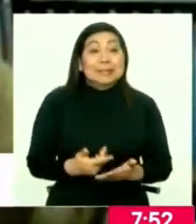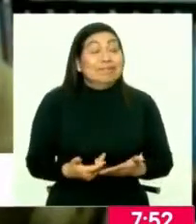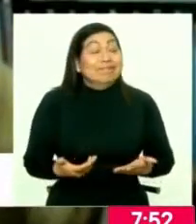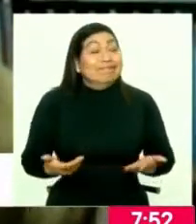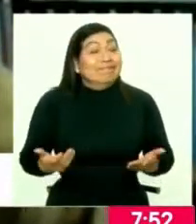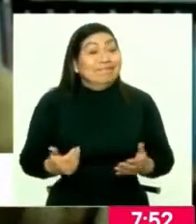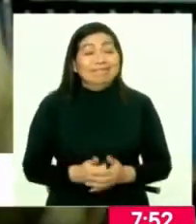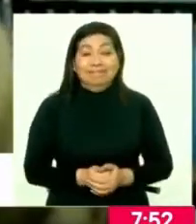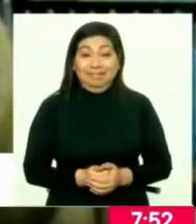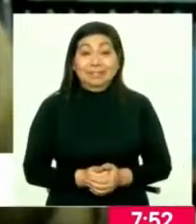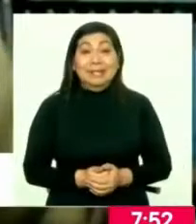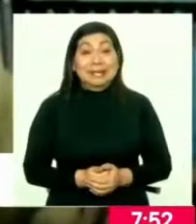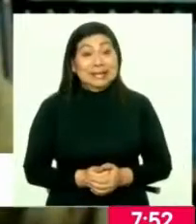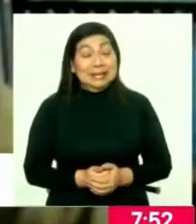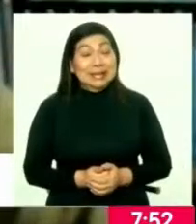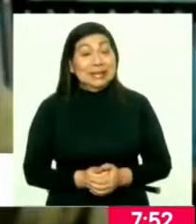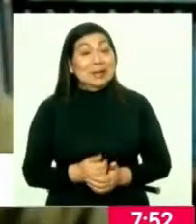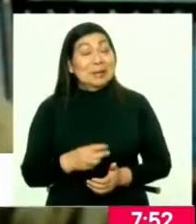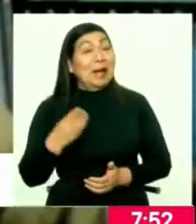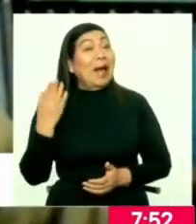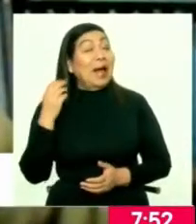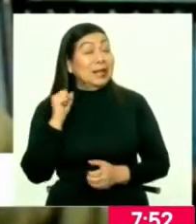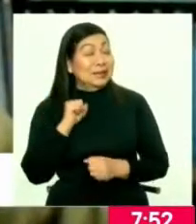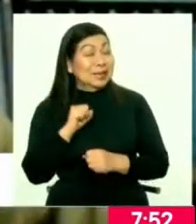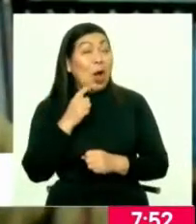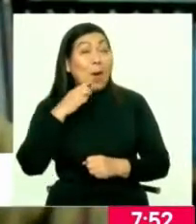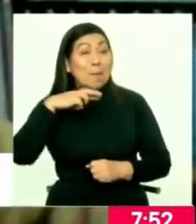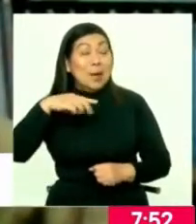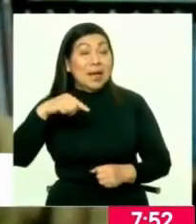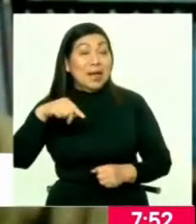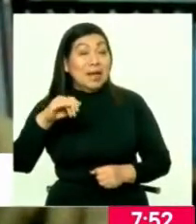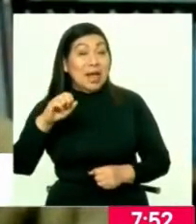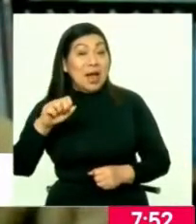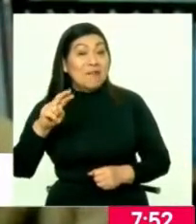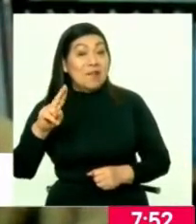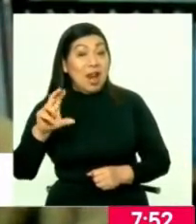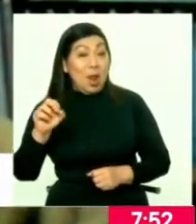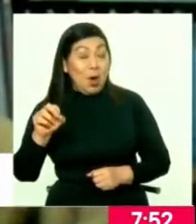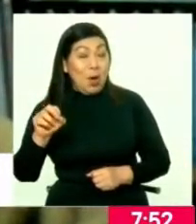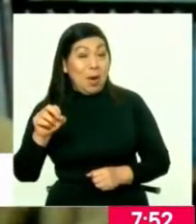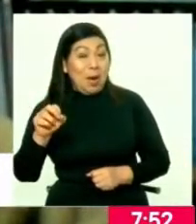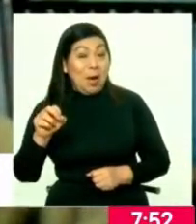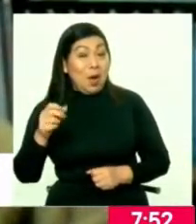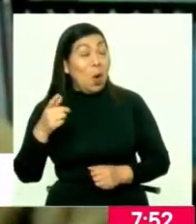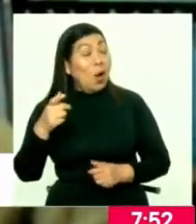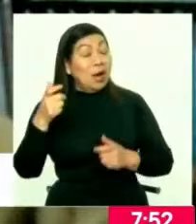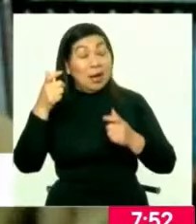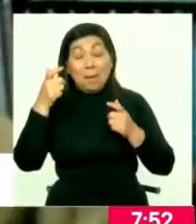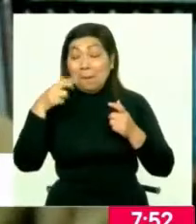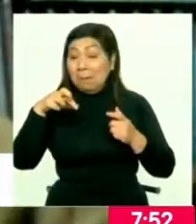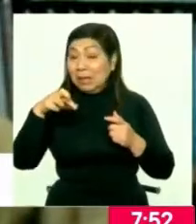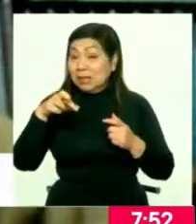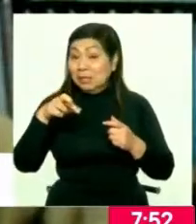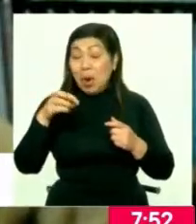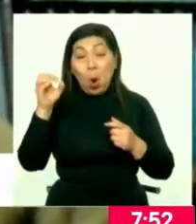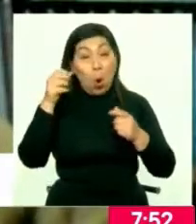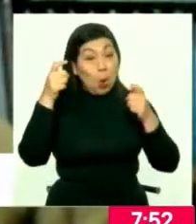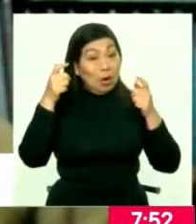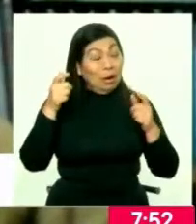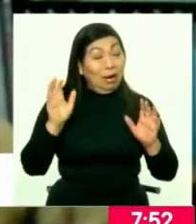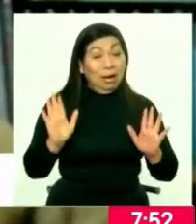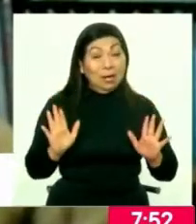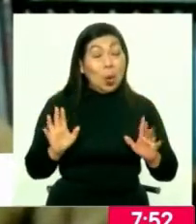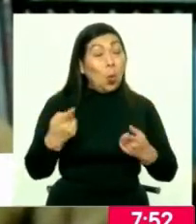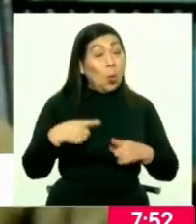Fíjate, Maquiavelo ya decía hace varios siglos, el príncipe o el rey, aun cuando